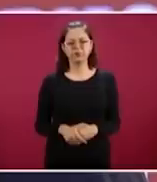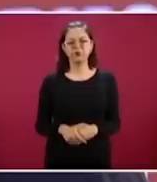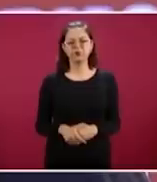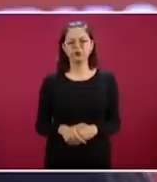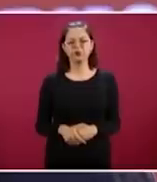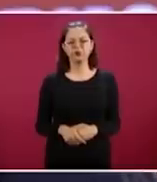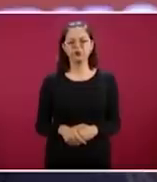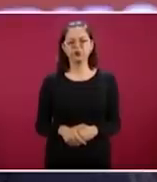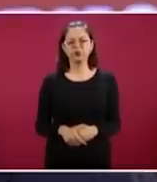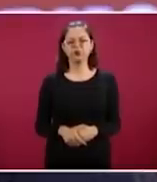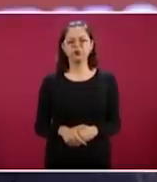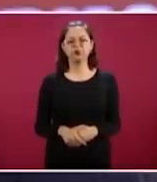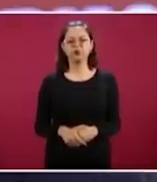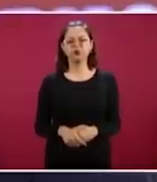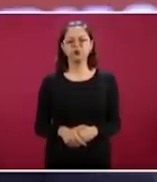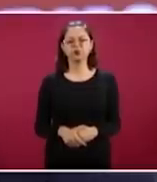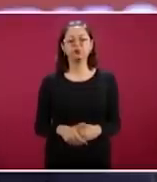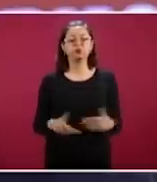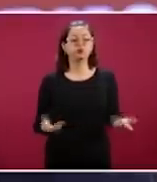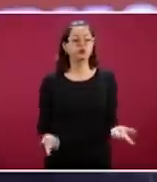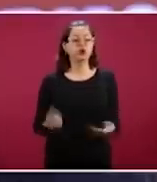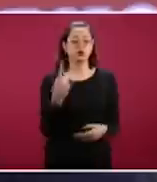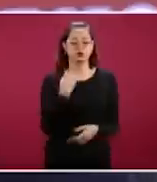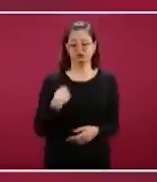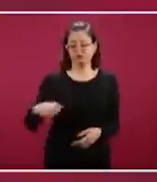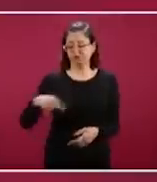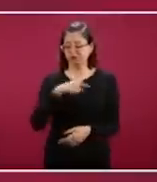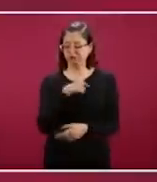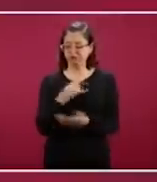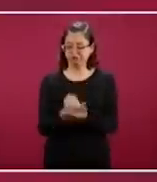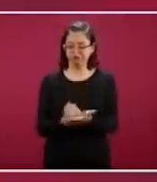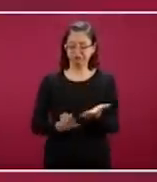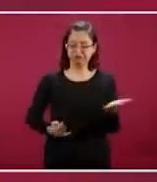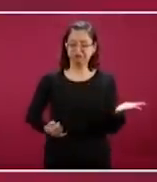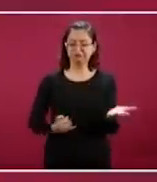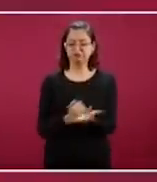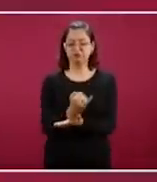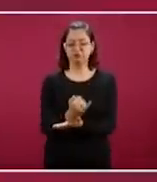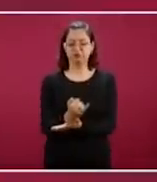la decisión que nosotros